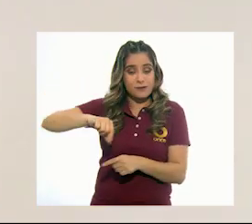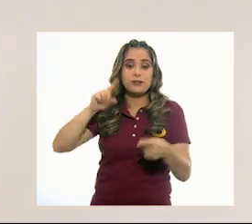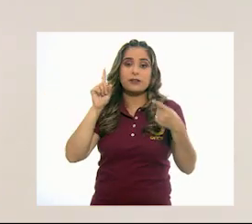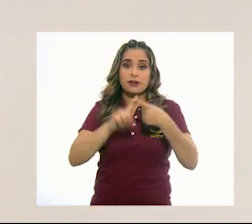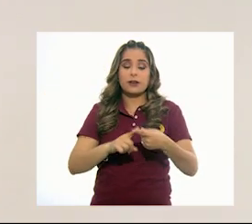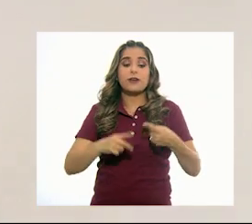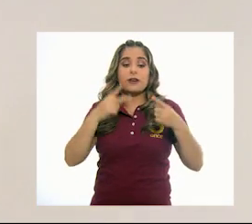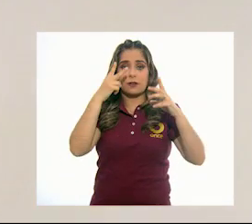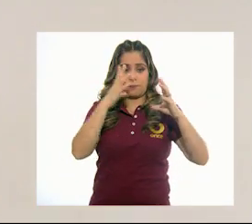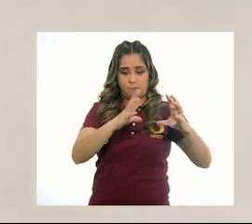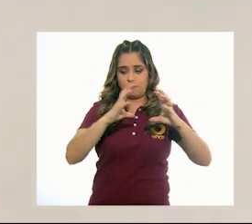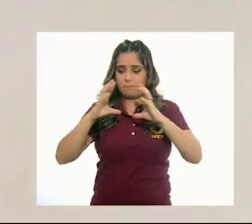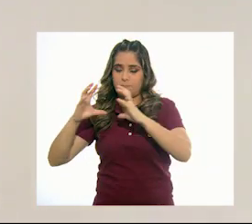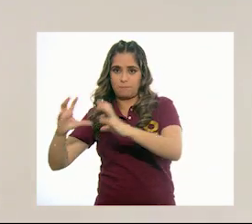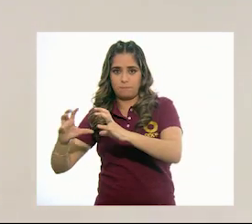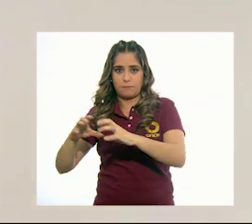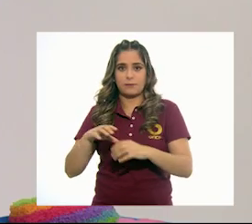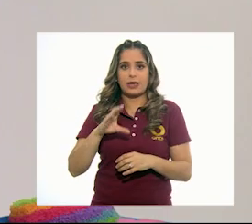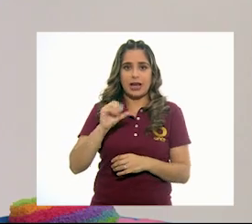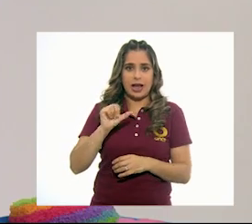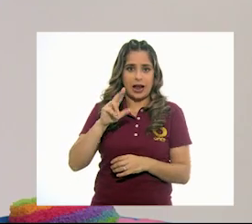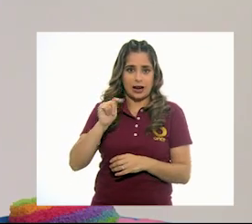2 tubos de cartón,